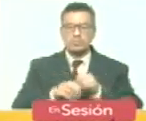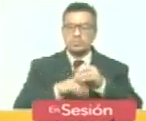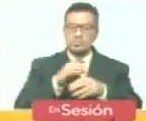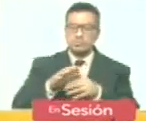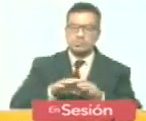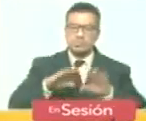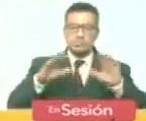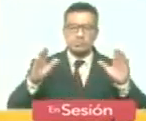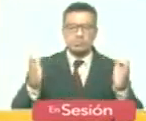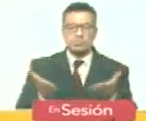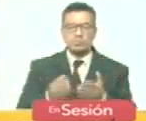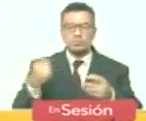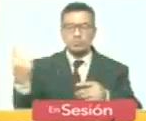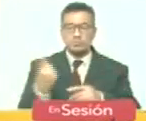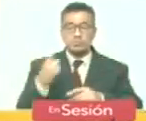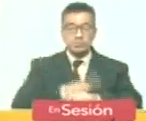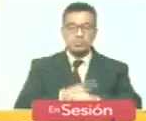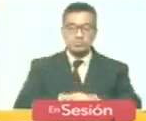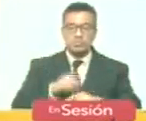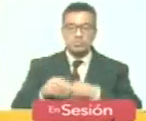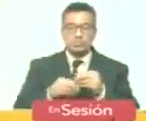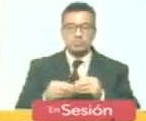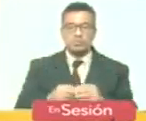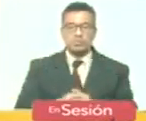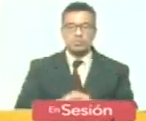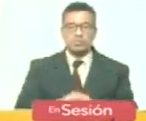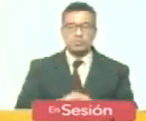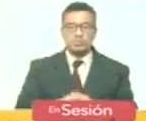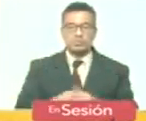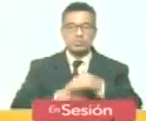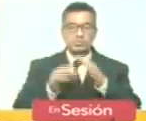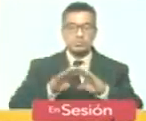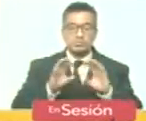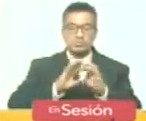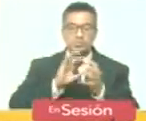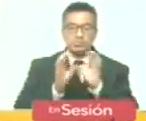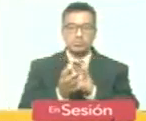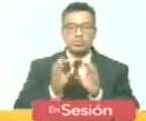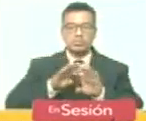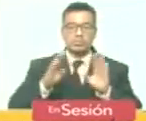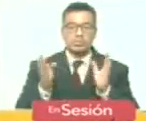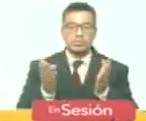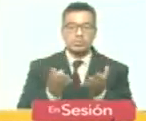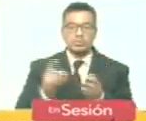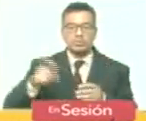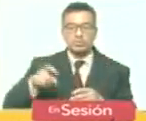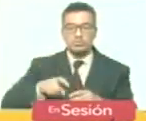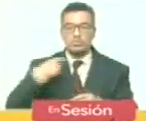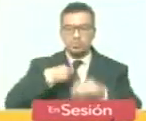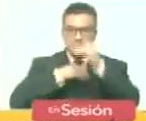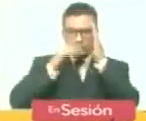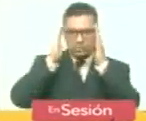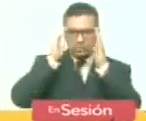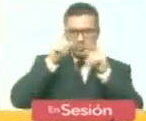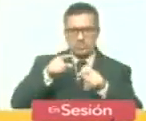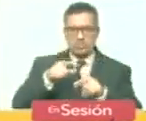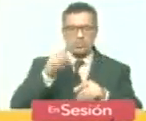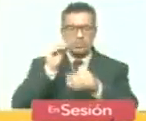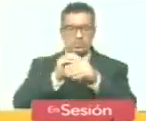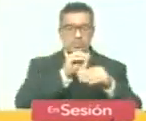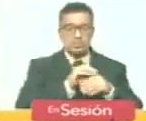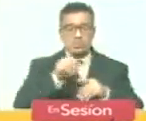se presente en cualquier momento producto de la tensión geopolítica del mundo. En consecuencia, es necesario llamar la atención y advertir que